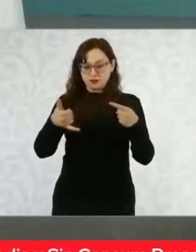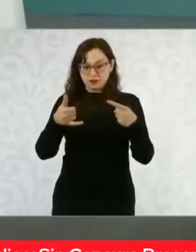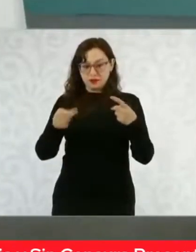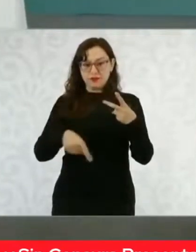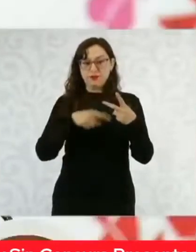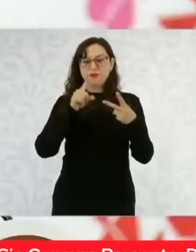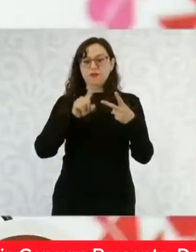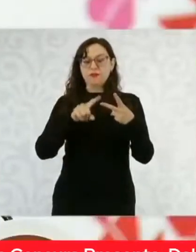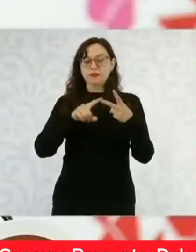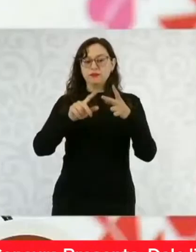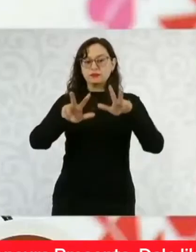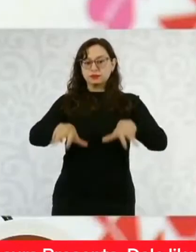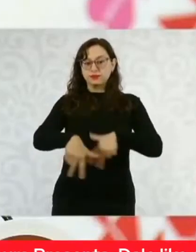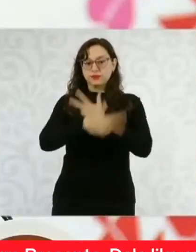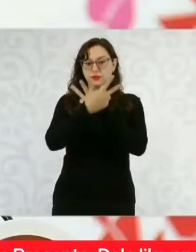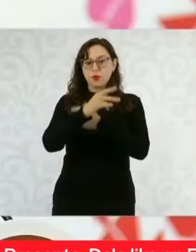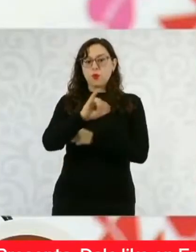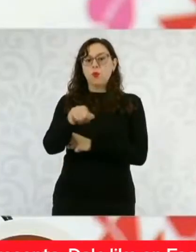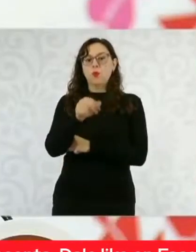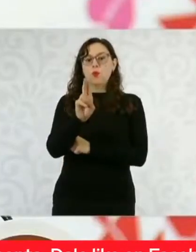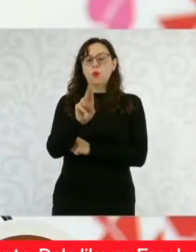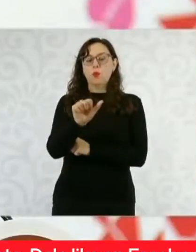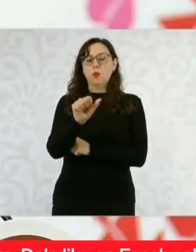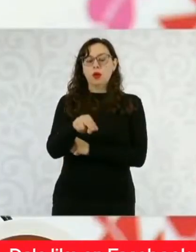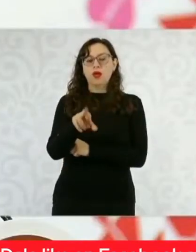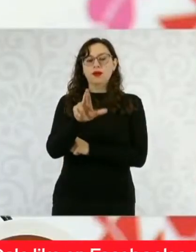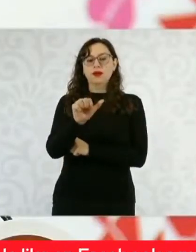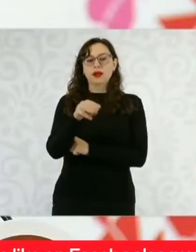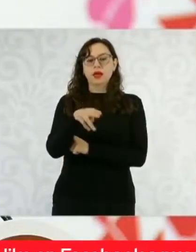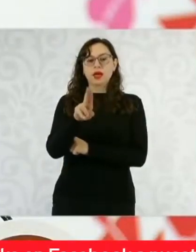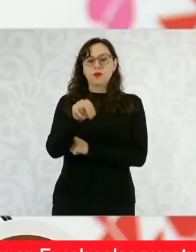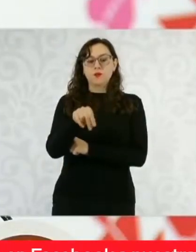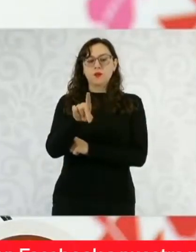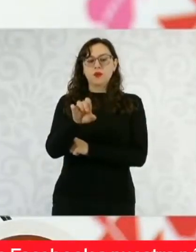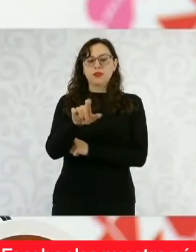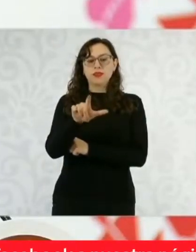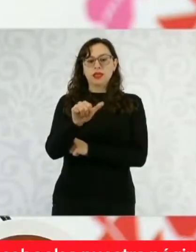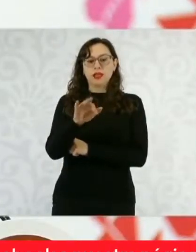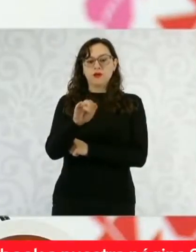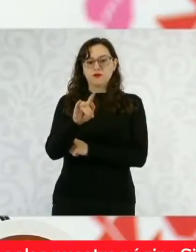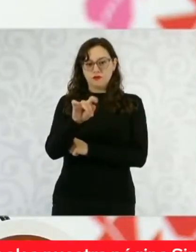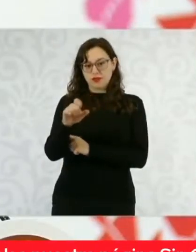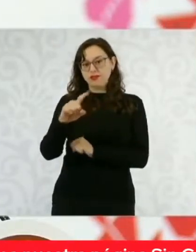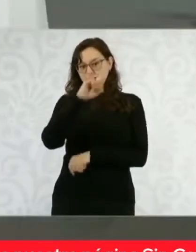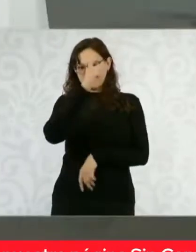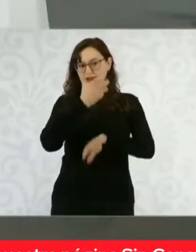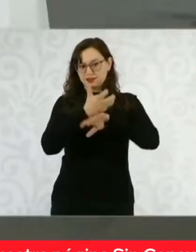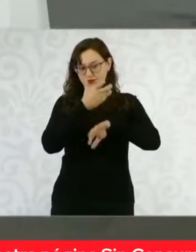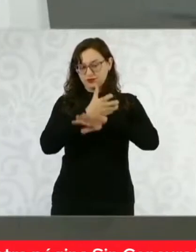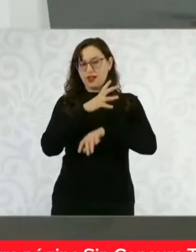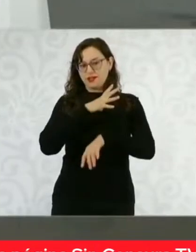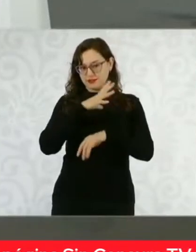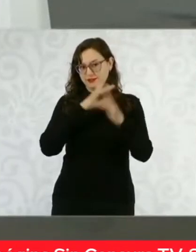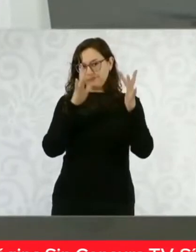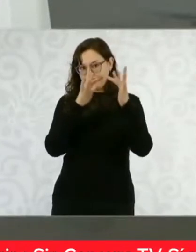conversación remota con Juan Ramón de la Fuente, que está en Estados Unidos.